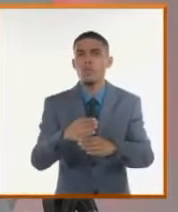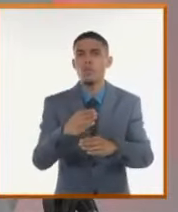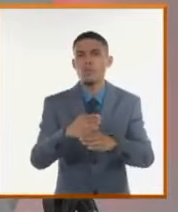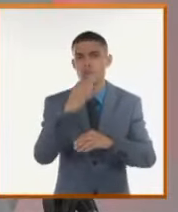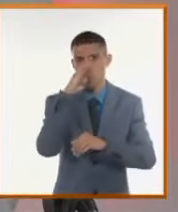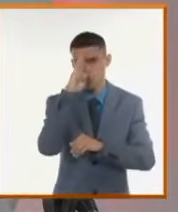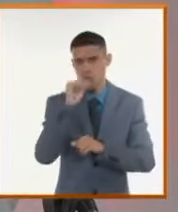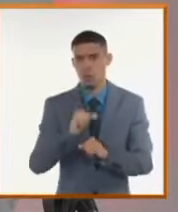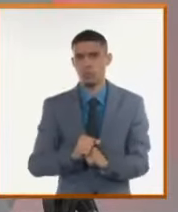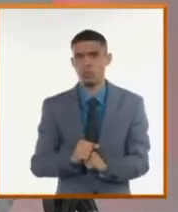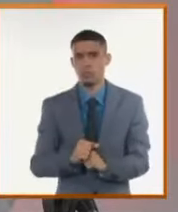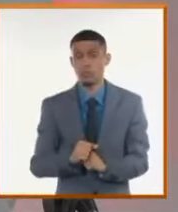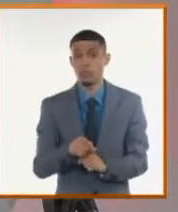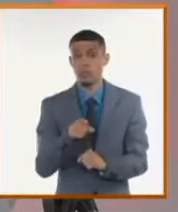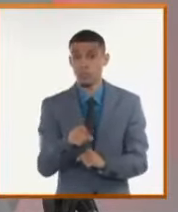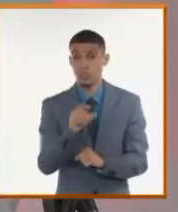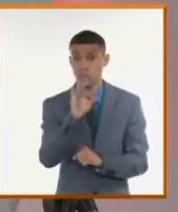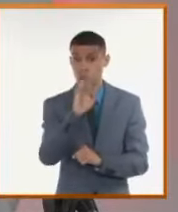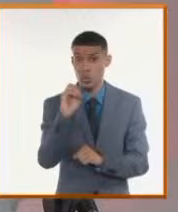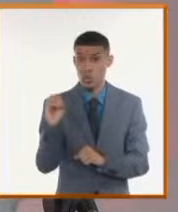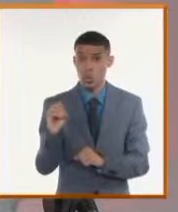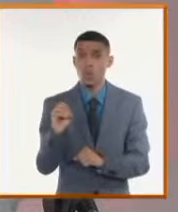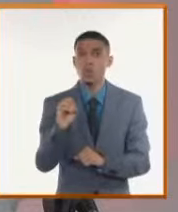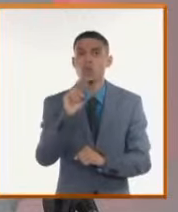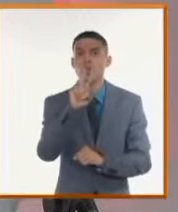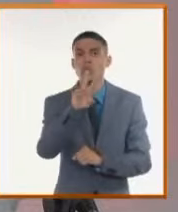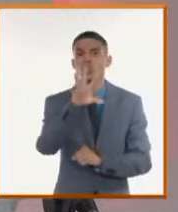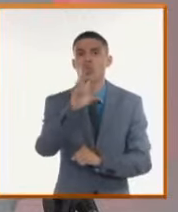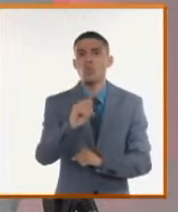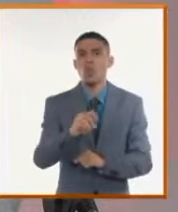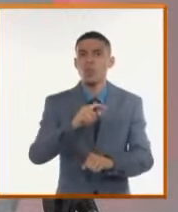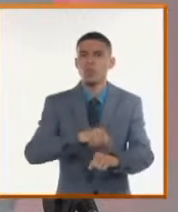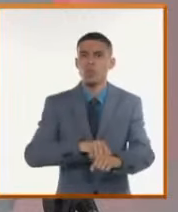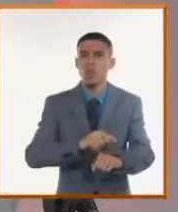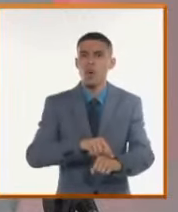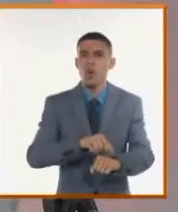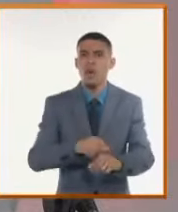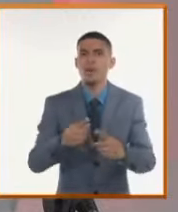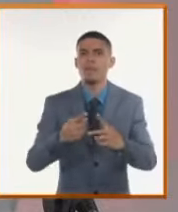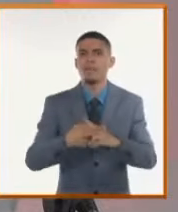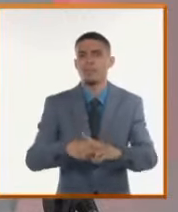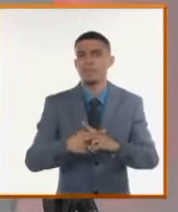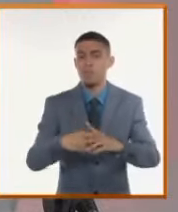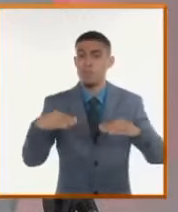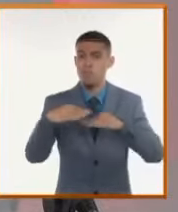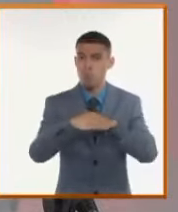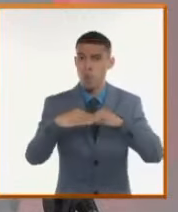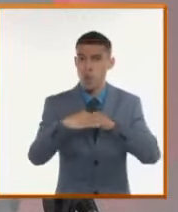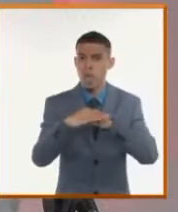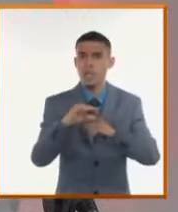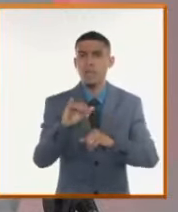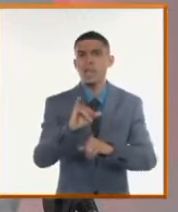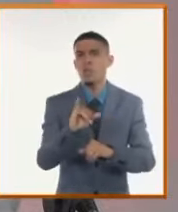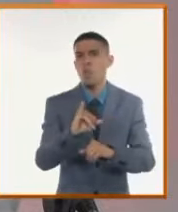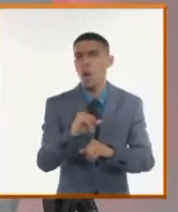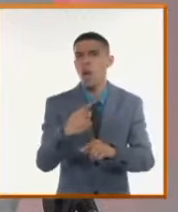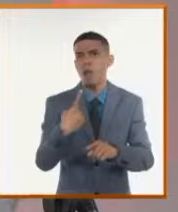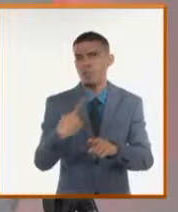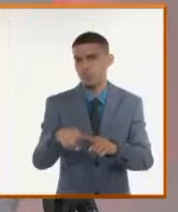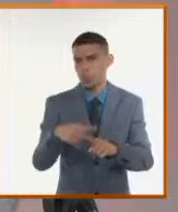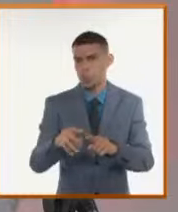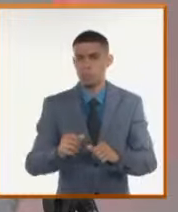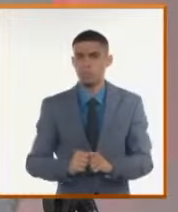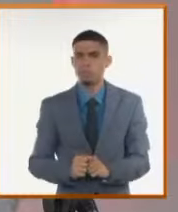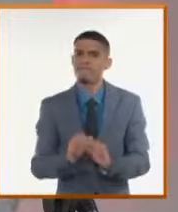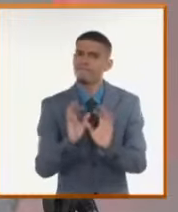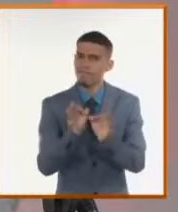y dentro de esos 800 km hay más de 250 obras de fábrica es decir hablo de puentes y alcantarilla y es verdad que